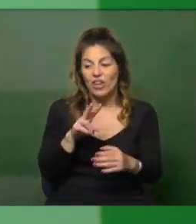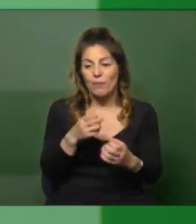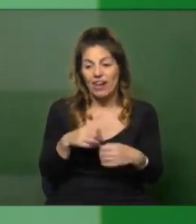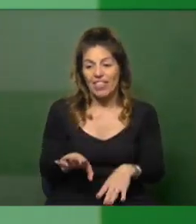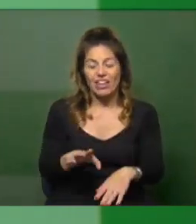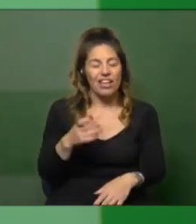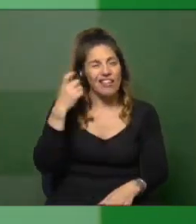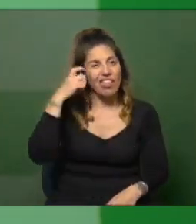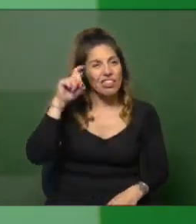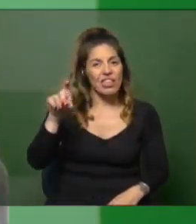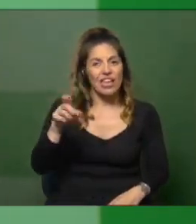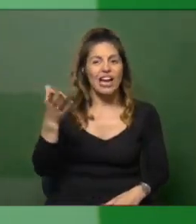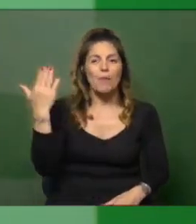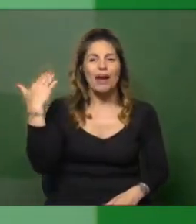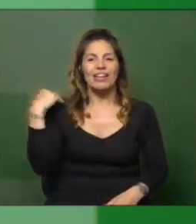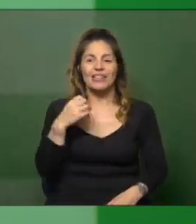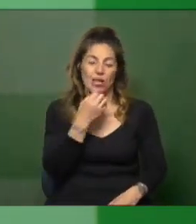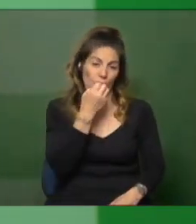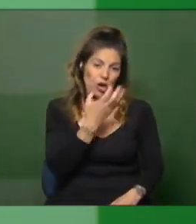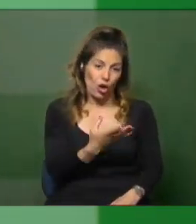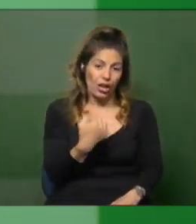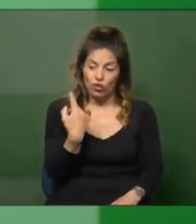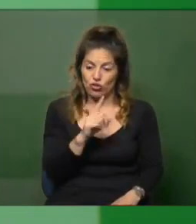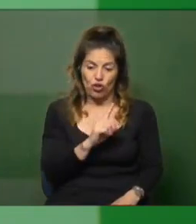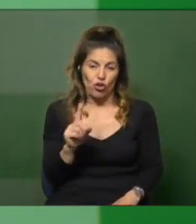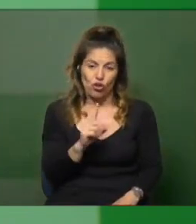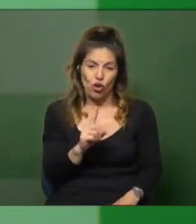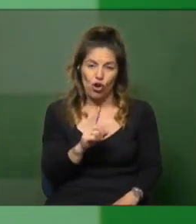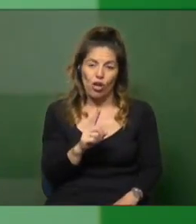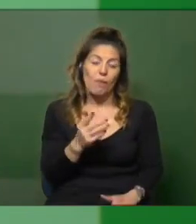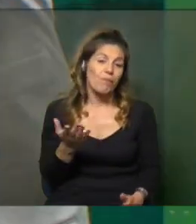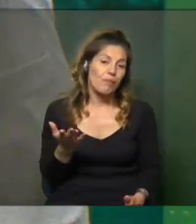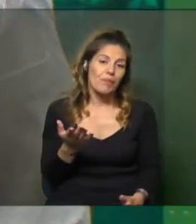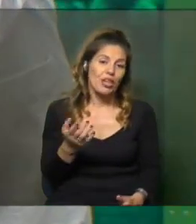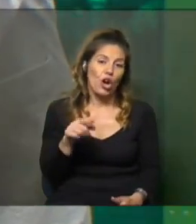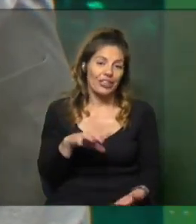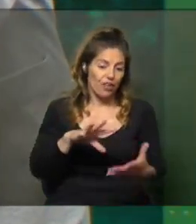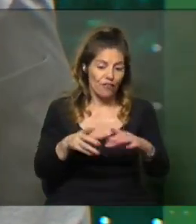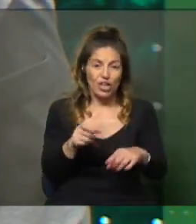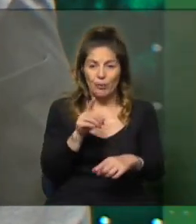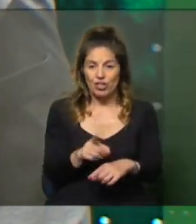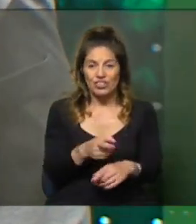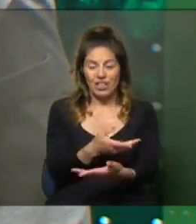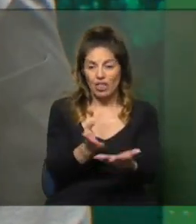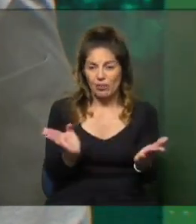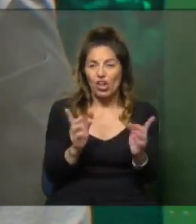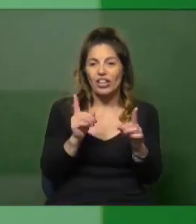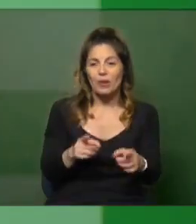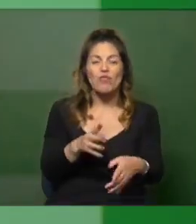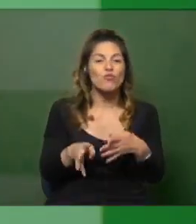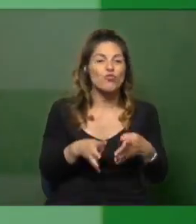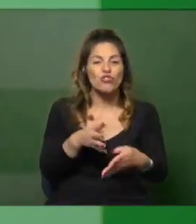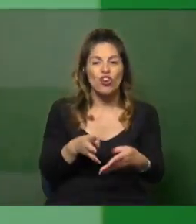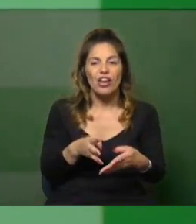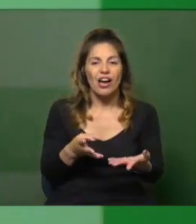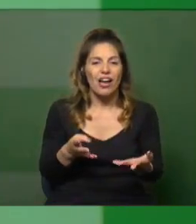esa idea de que ir para atrás Es mejor a nosotros no nos pasa pero de alguna manera este fenómeno está demostrando que también funciona